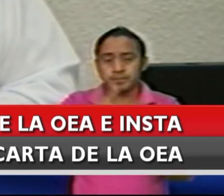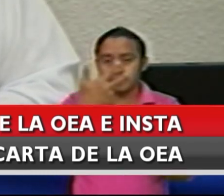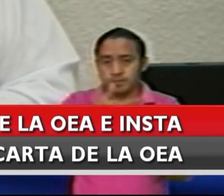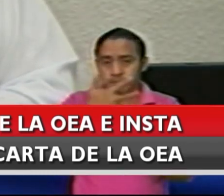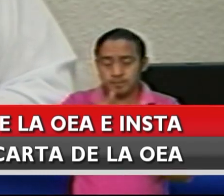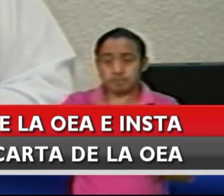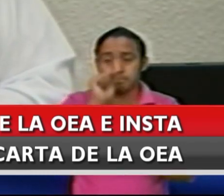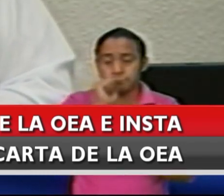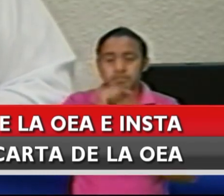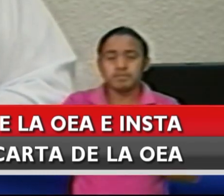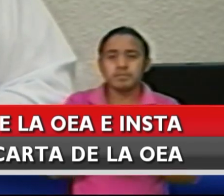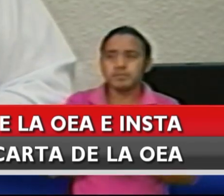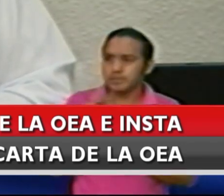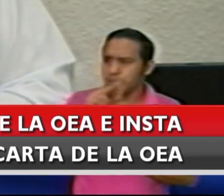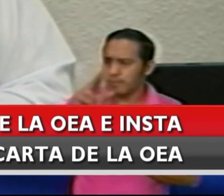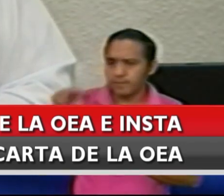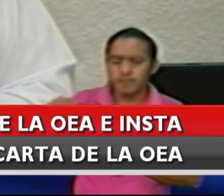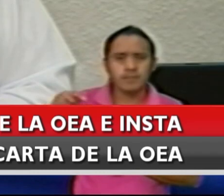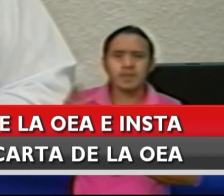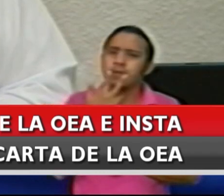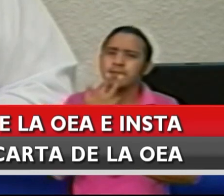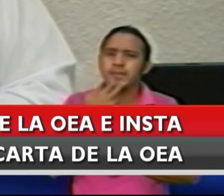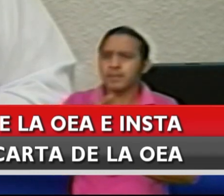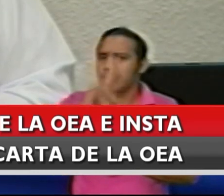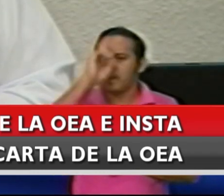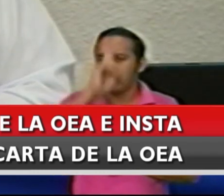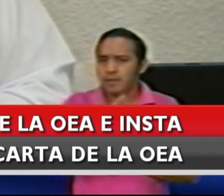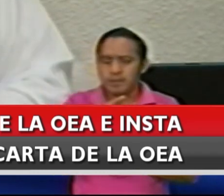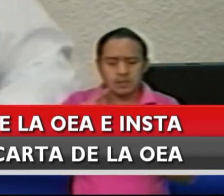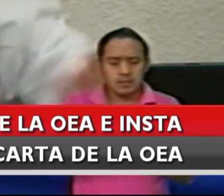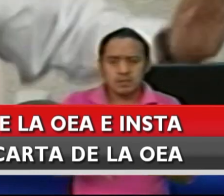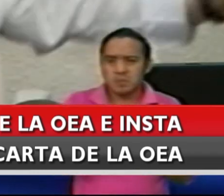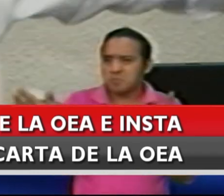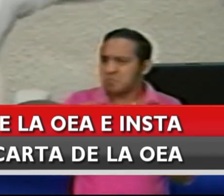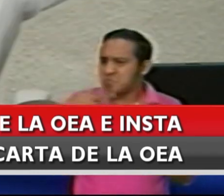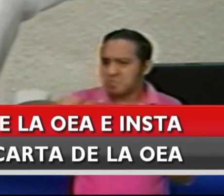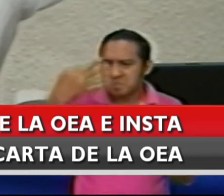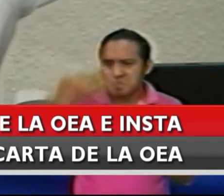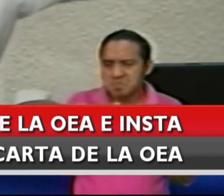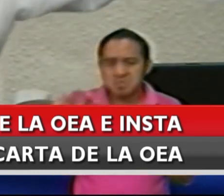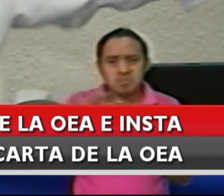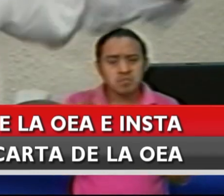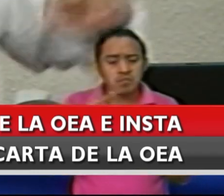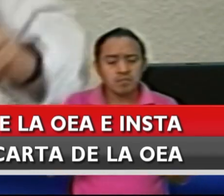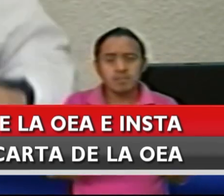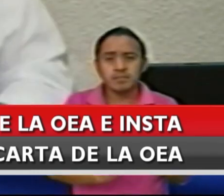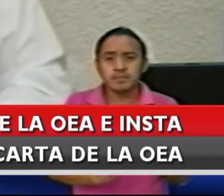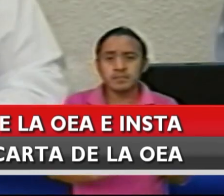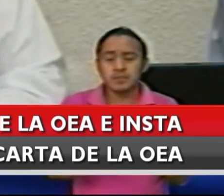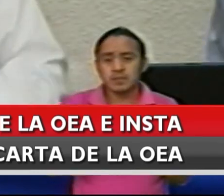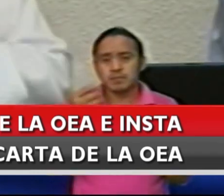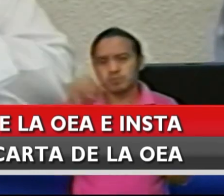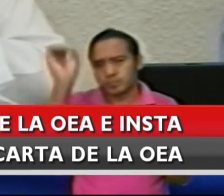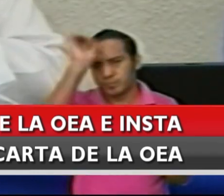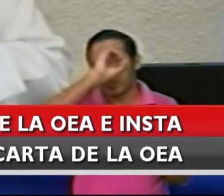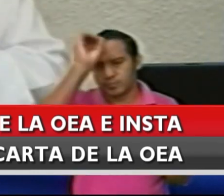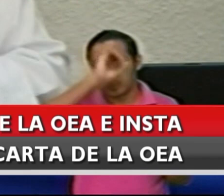Guatemala, es en sí misma irrespetuosa, ilegítima y absolutamente